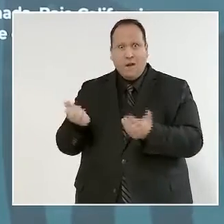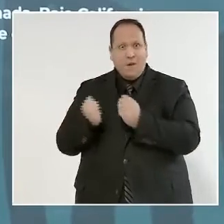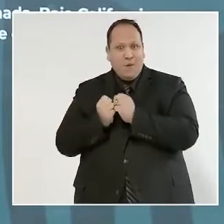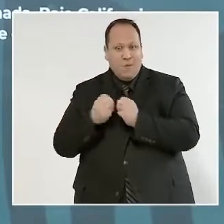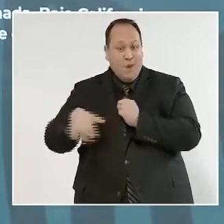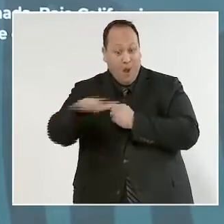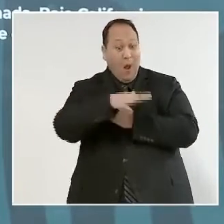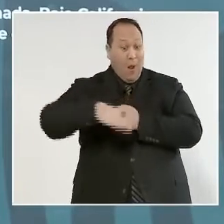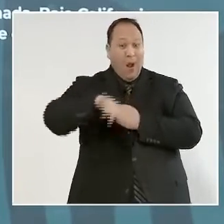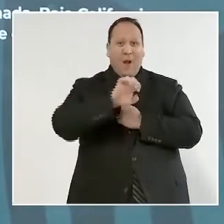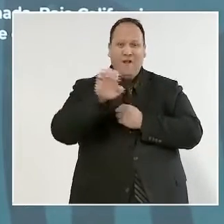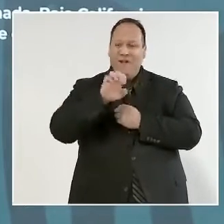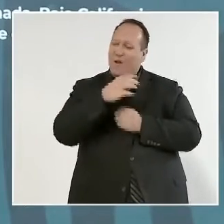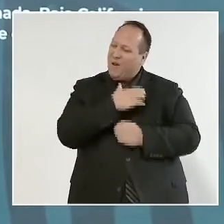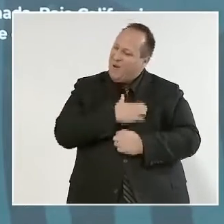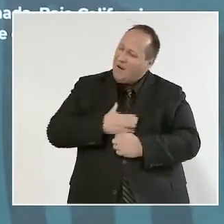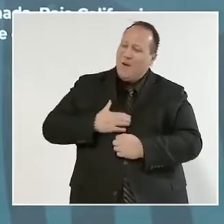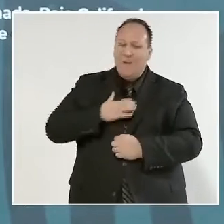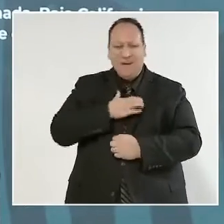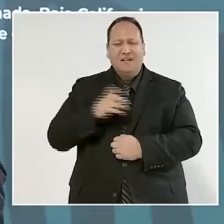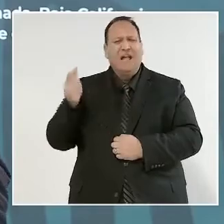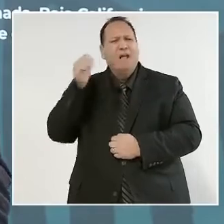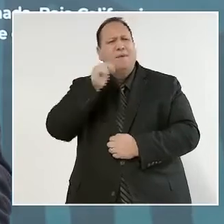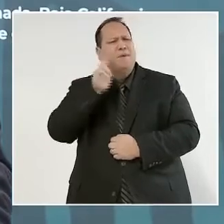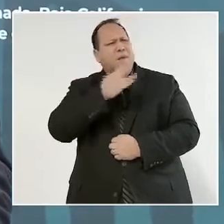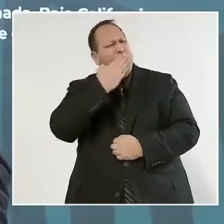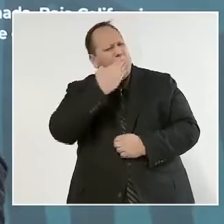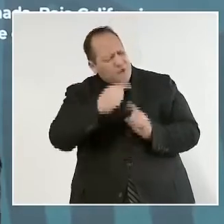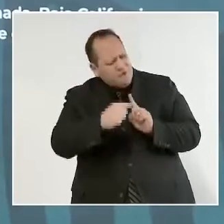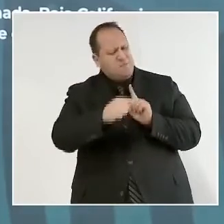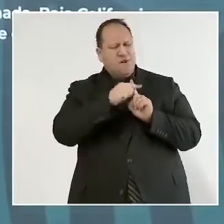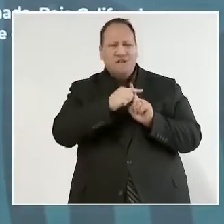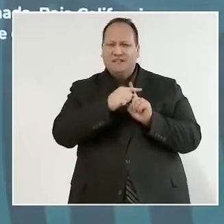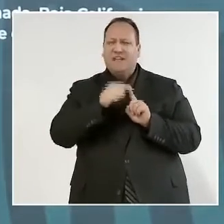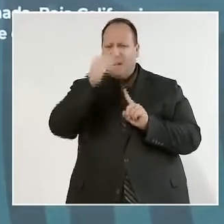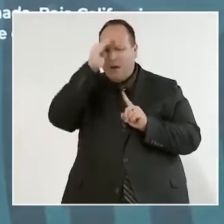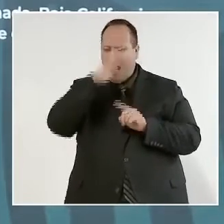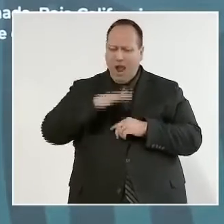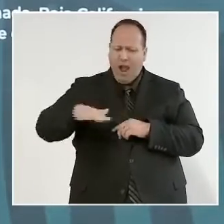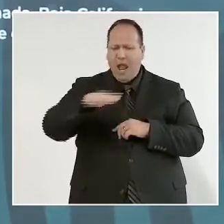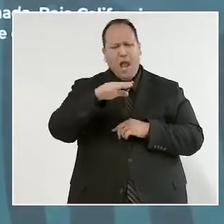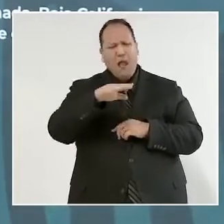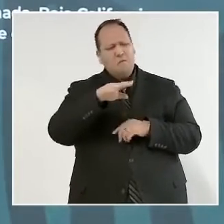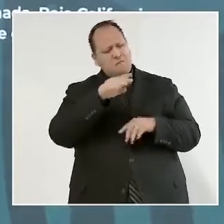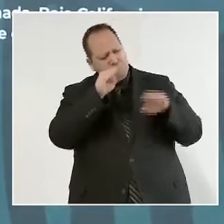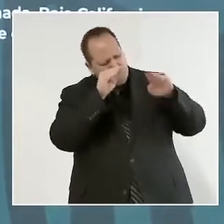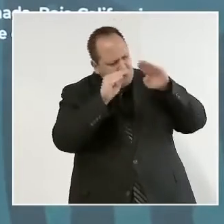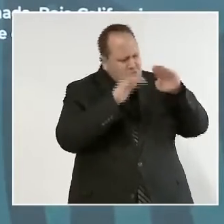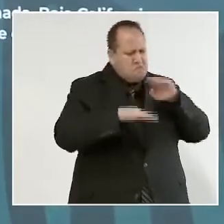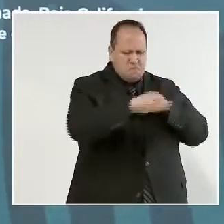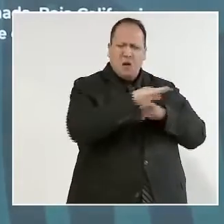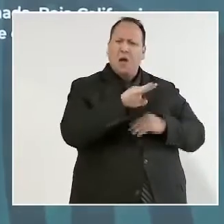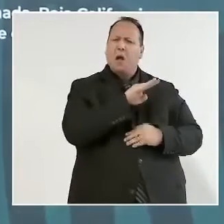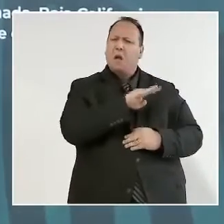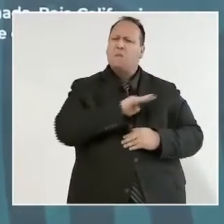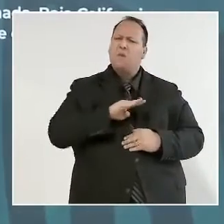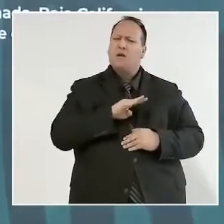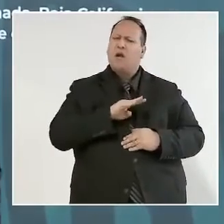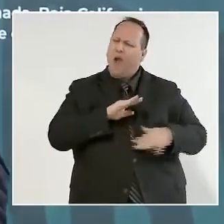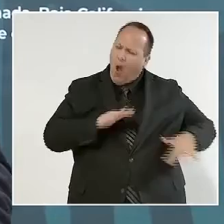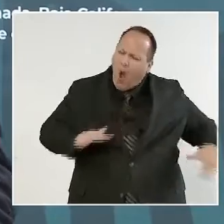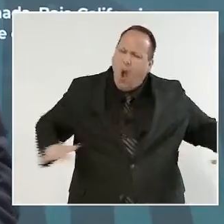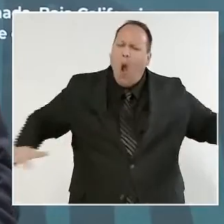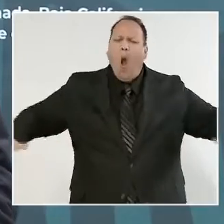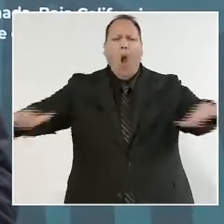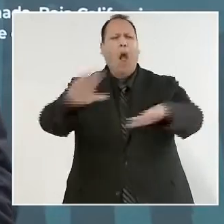en Ensenada. Siempre, siempre nos trae buenas noticias. Siempre piensa en este municipio, que es el municipio más hermoso